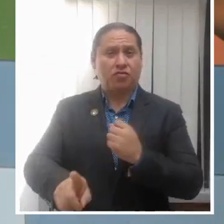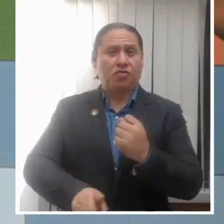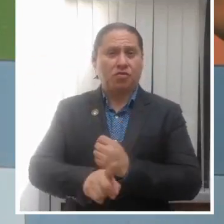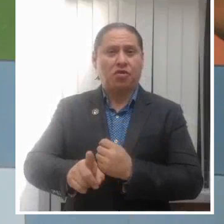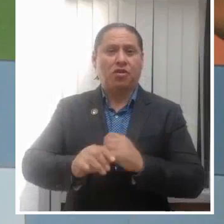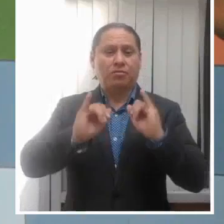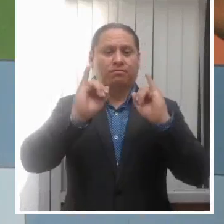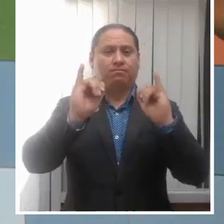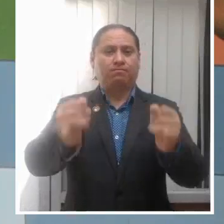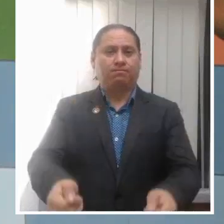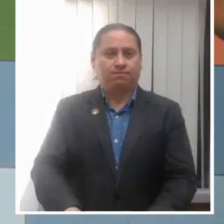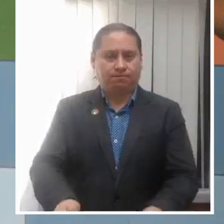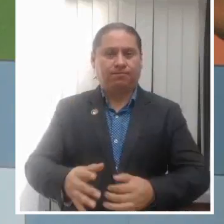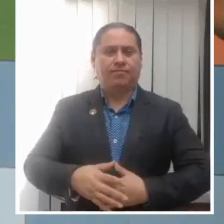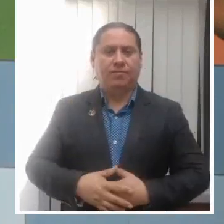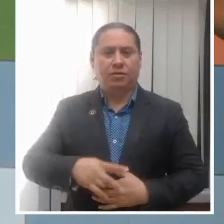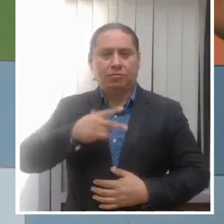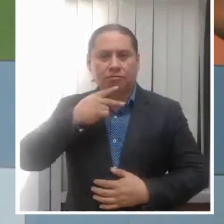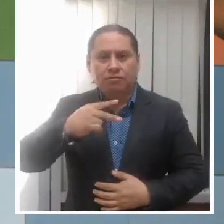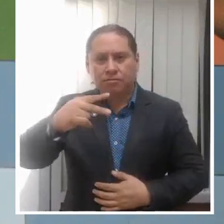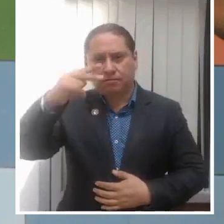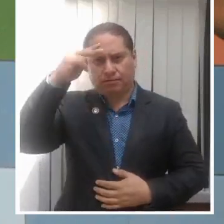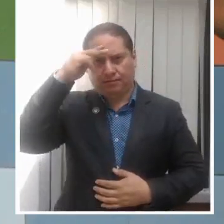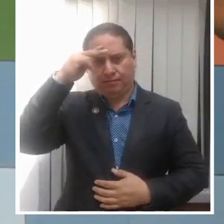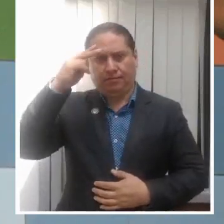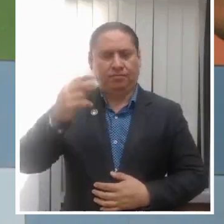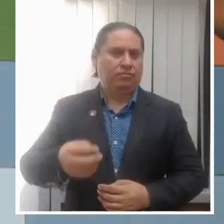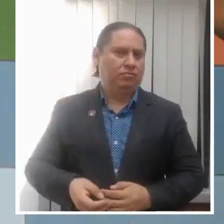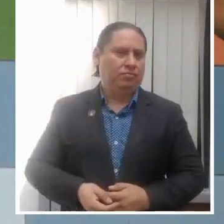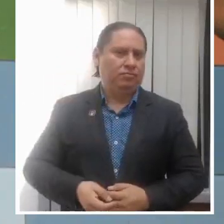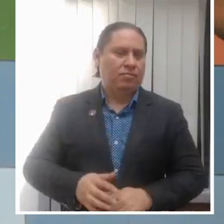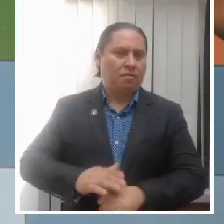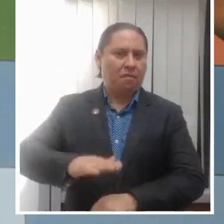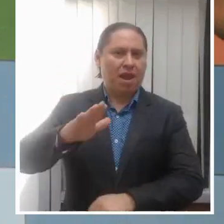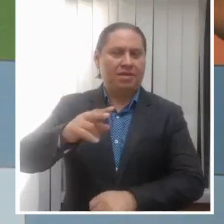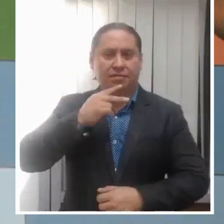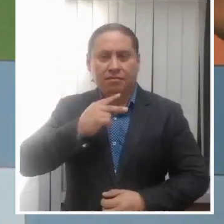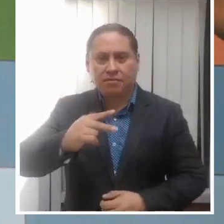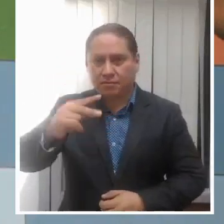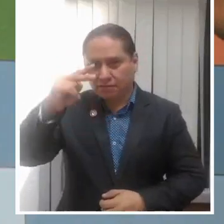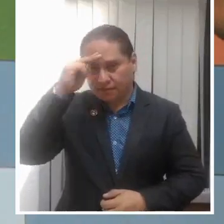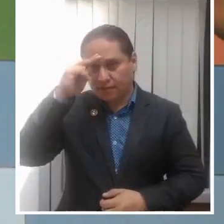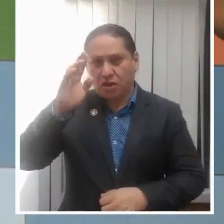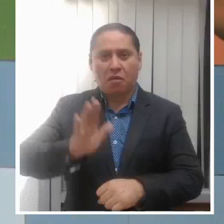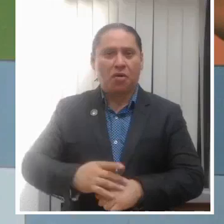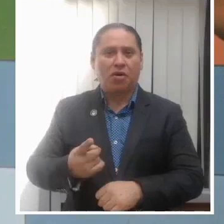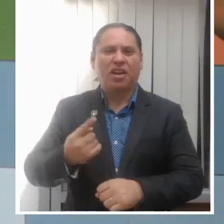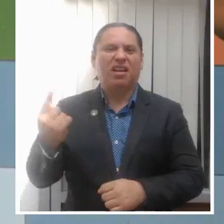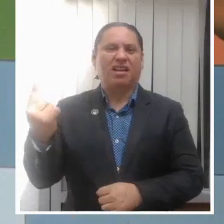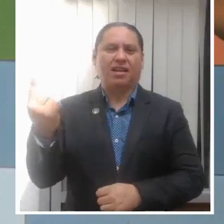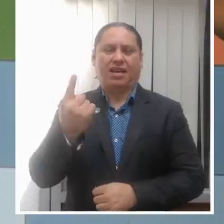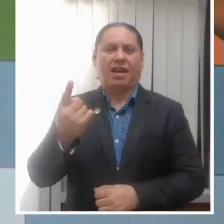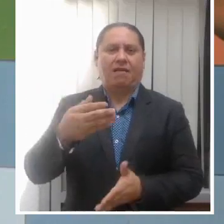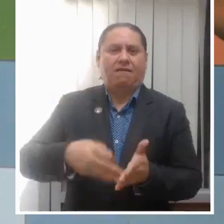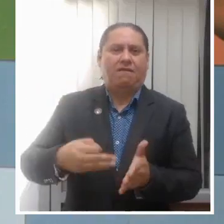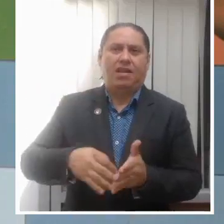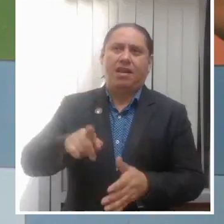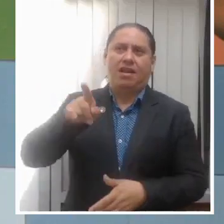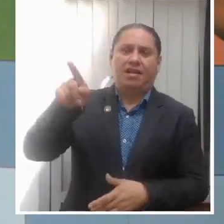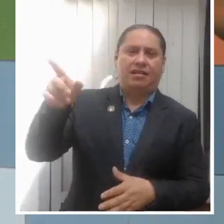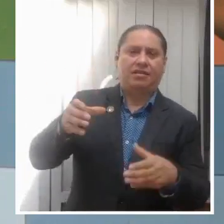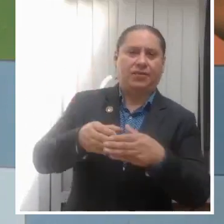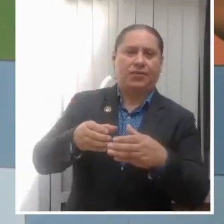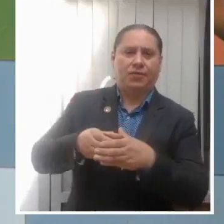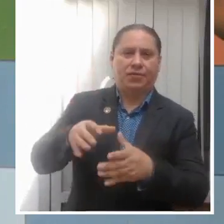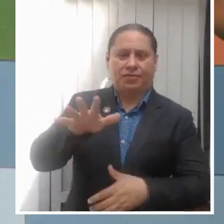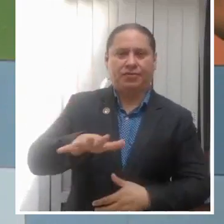de identidad los ignoramos, y más aún, ignoramos lo que sucede en nuestras etnias.